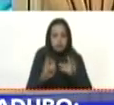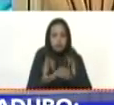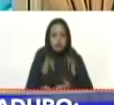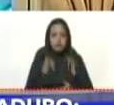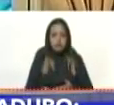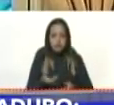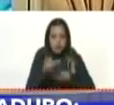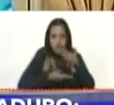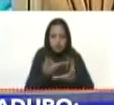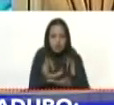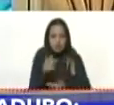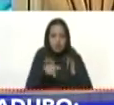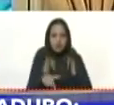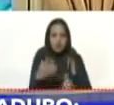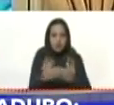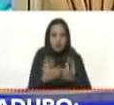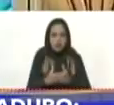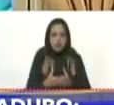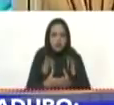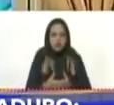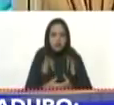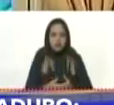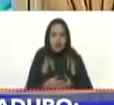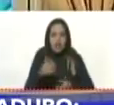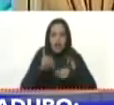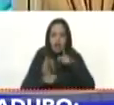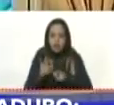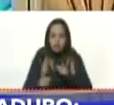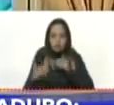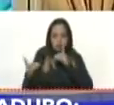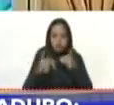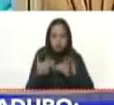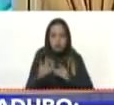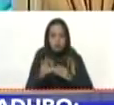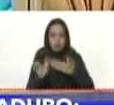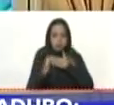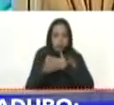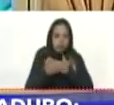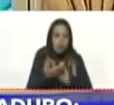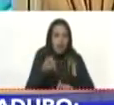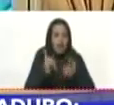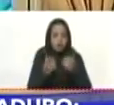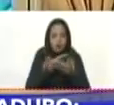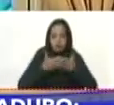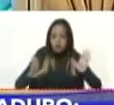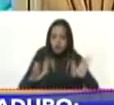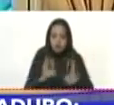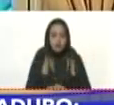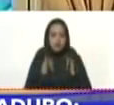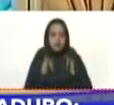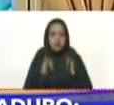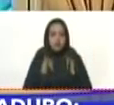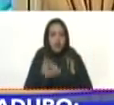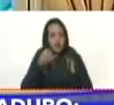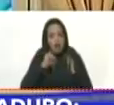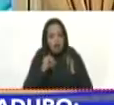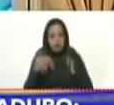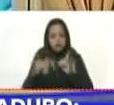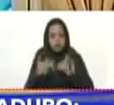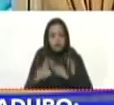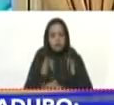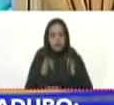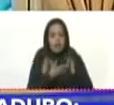este sector. Intensa, hay conversaciones en privado, hay conversaciones en público, hay conversaciones. Quiere decir que